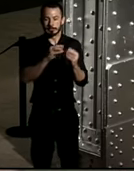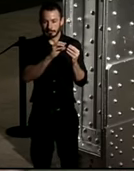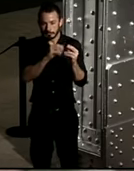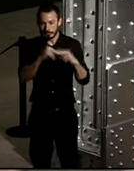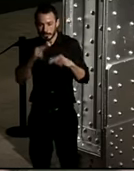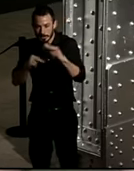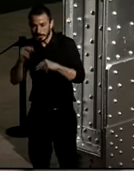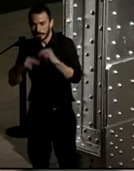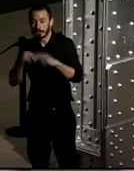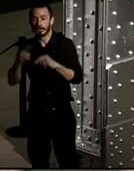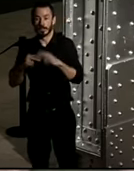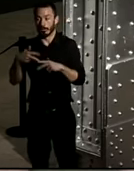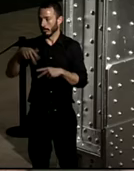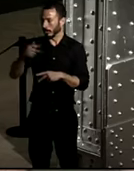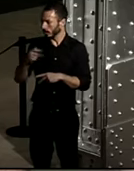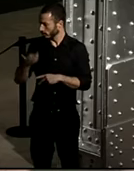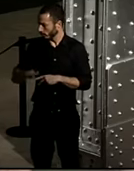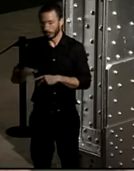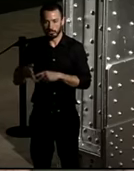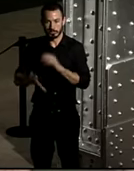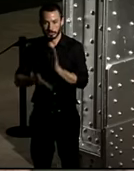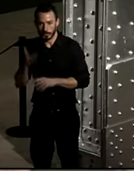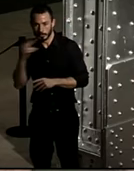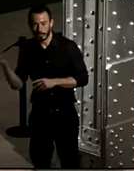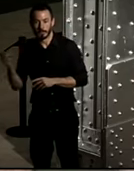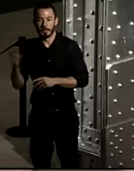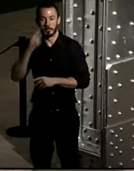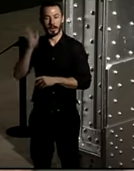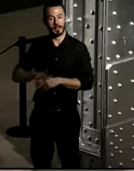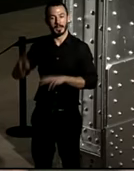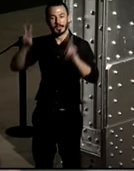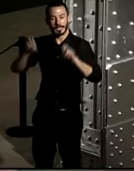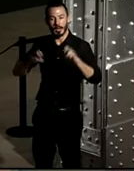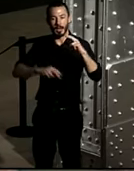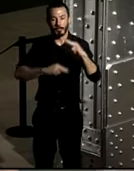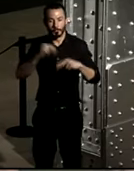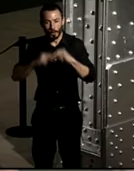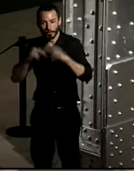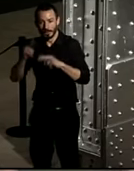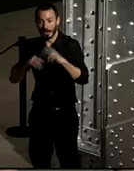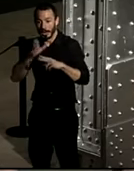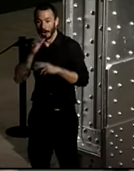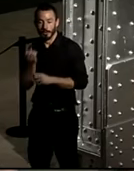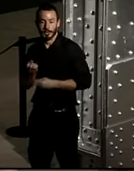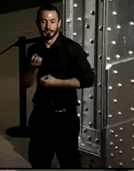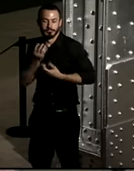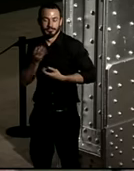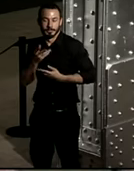que se ha ido ahora, parece que ha intuido que íbamos a hablar del montaje, ¿no? Se ha alargado.